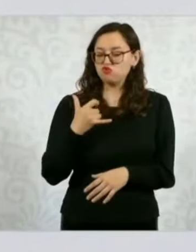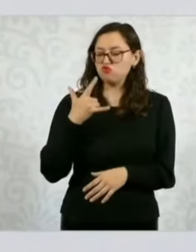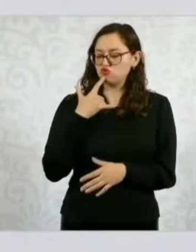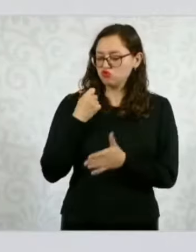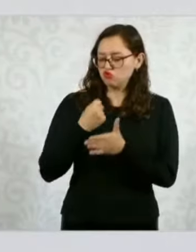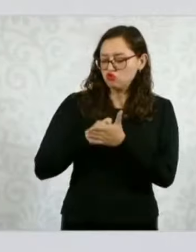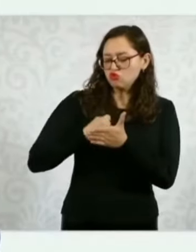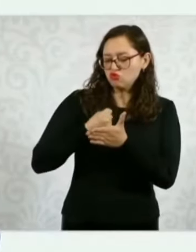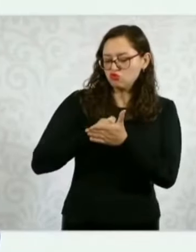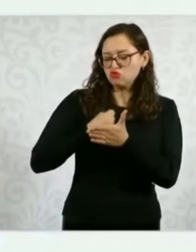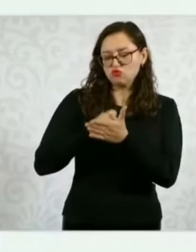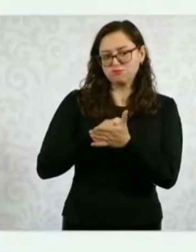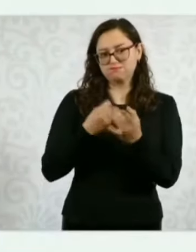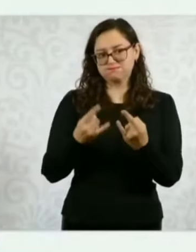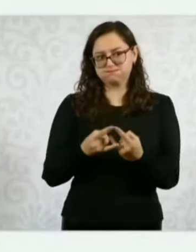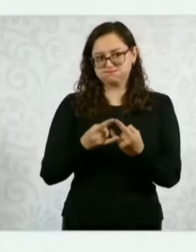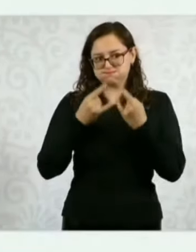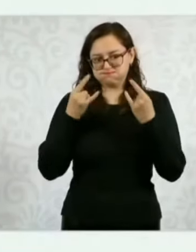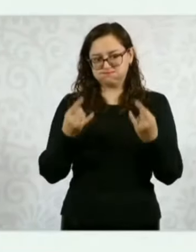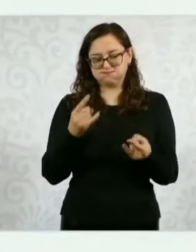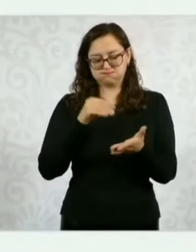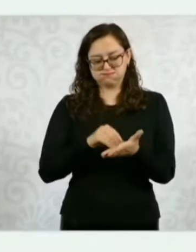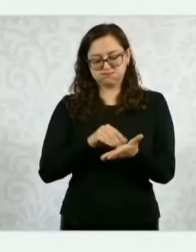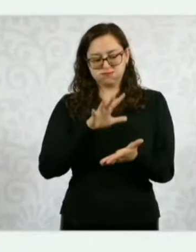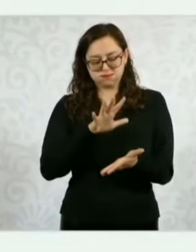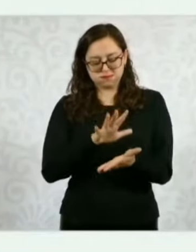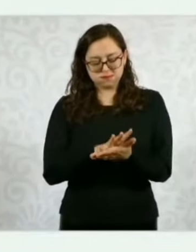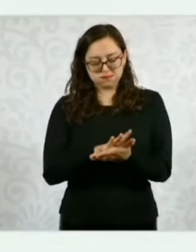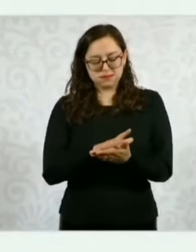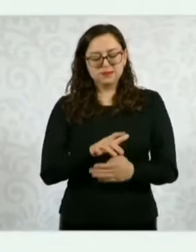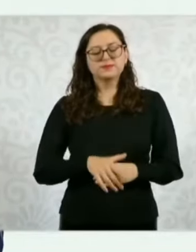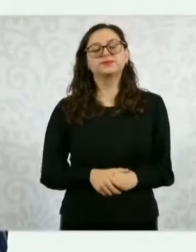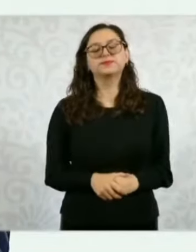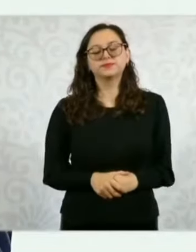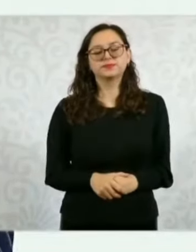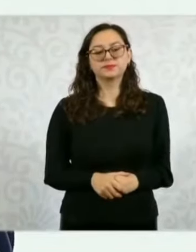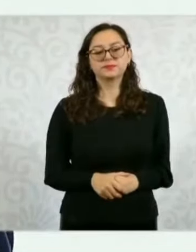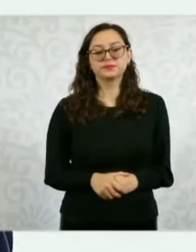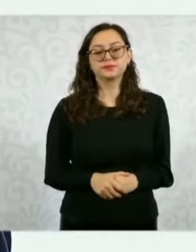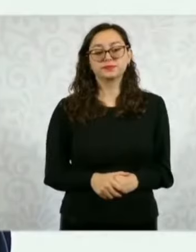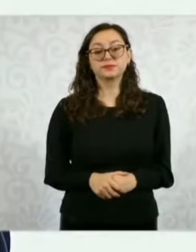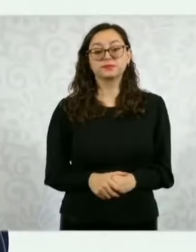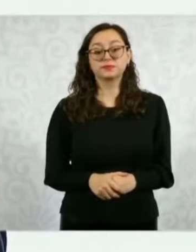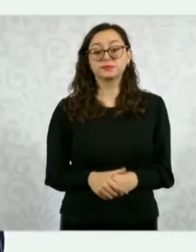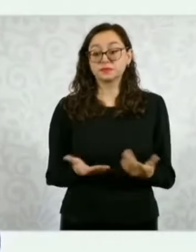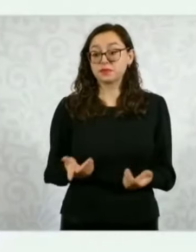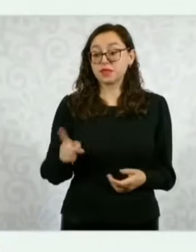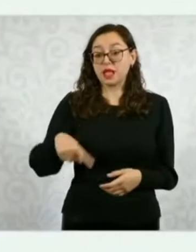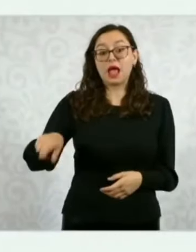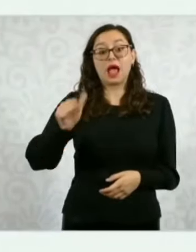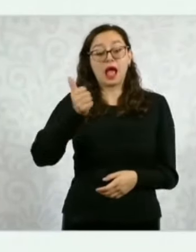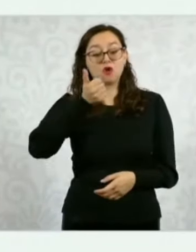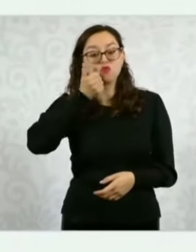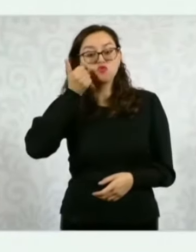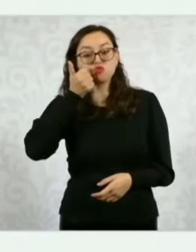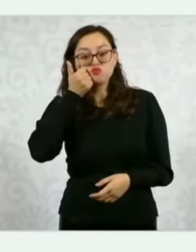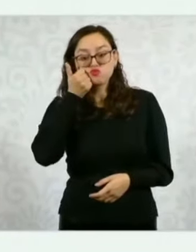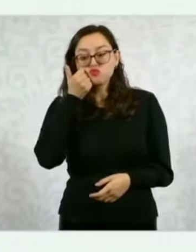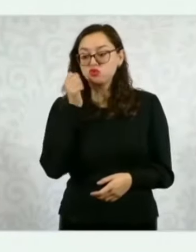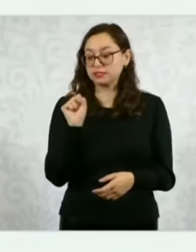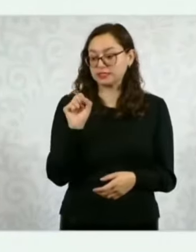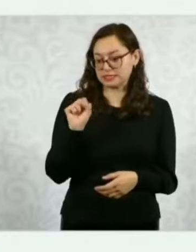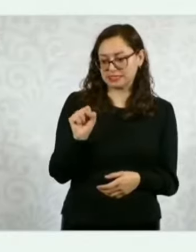El movimiento de los estudiantes del 68 no fue un movimiento de la Ciudad de México como